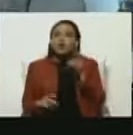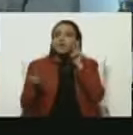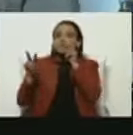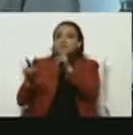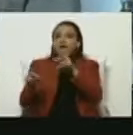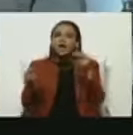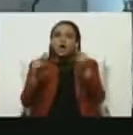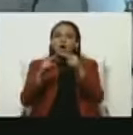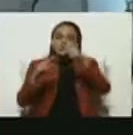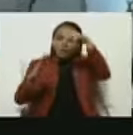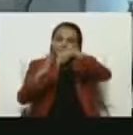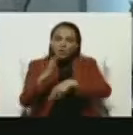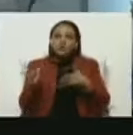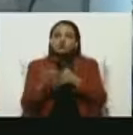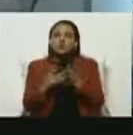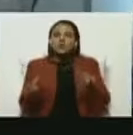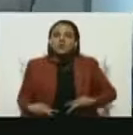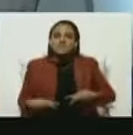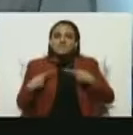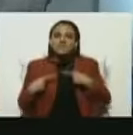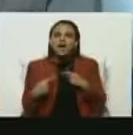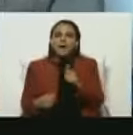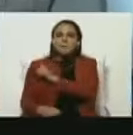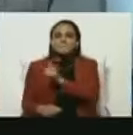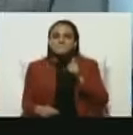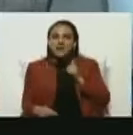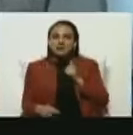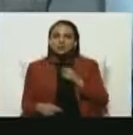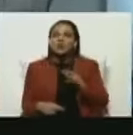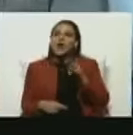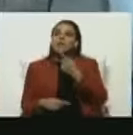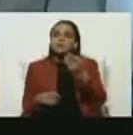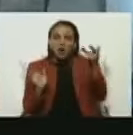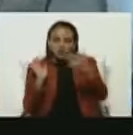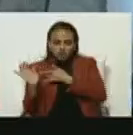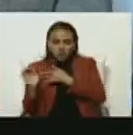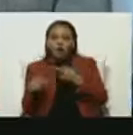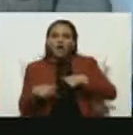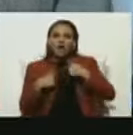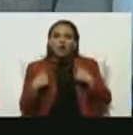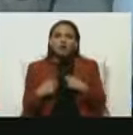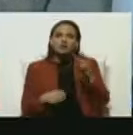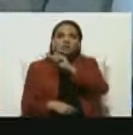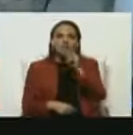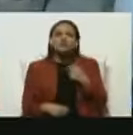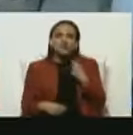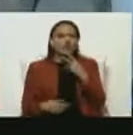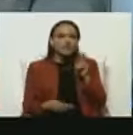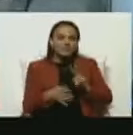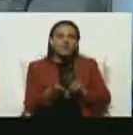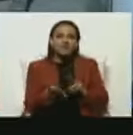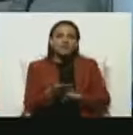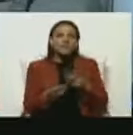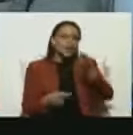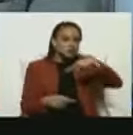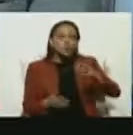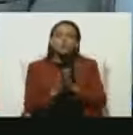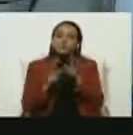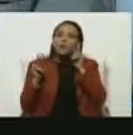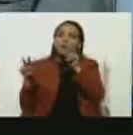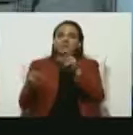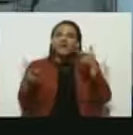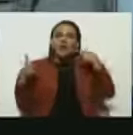para llegar más a los corazones de todos los venezolanos. Y de verdad recomiendo que todos vean esta película. ¿Qué escena le